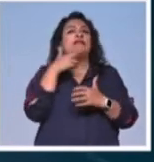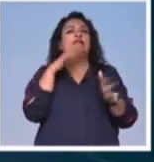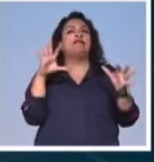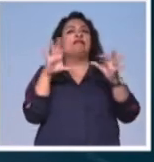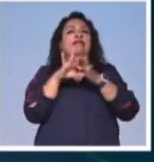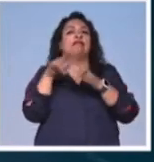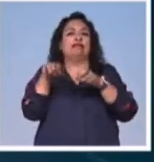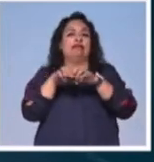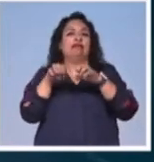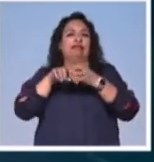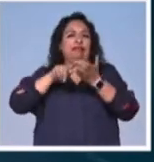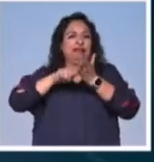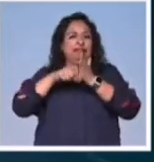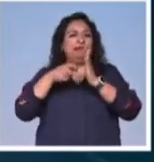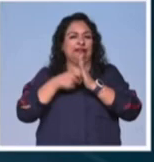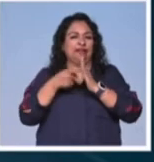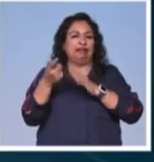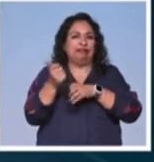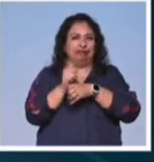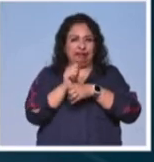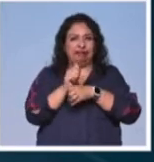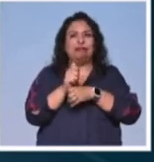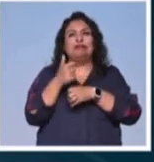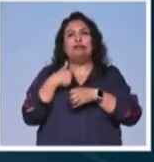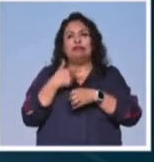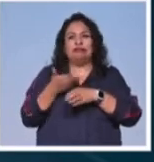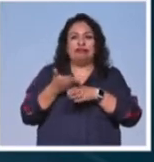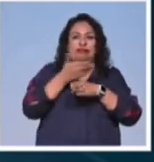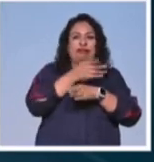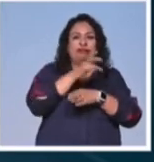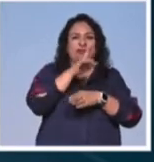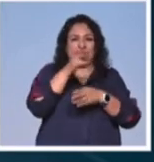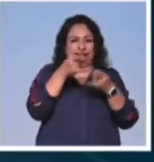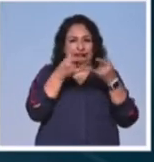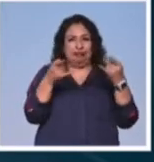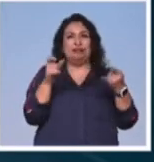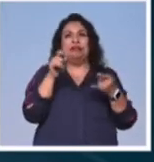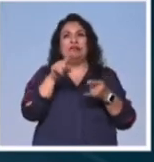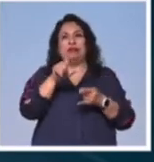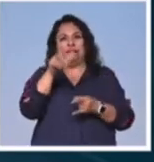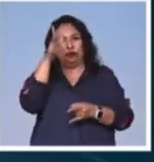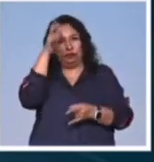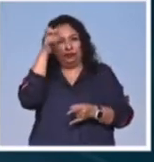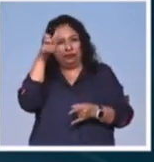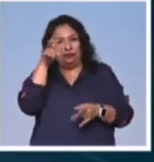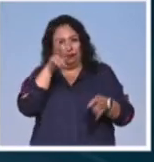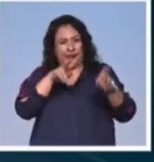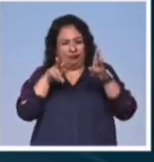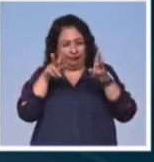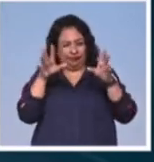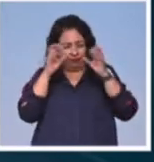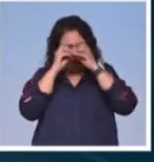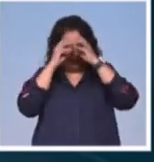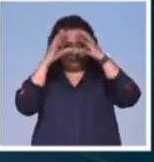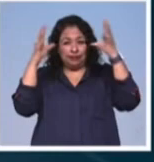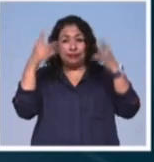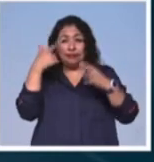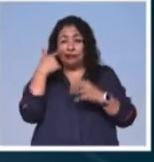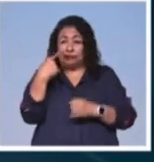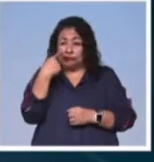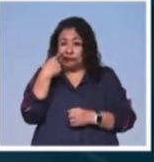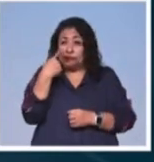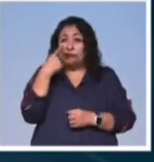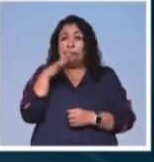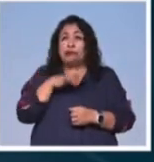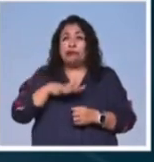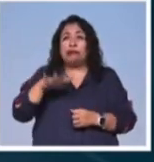vinculación que el equipo técnico y reparto tuvieron desde la preproducción con la historia y la concepción visual. Destaca la constante presencia